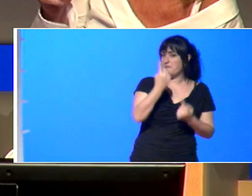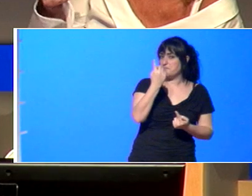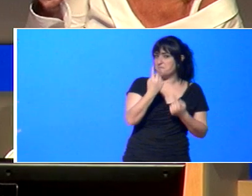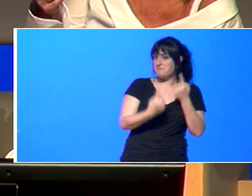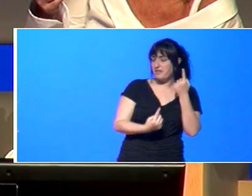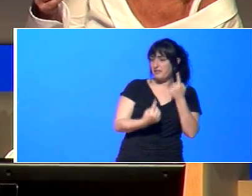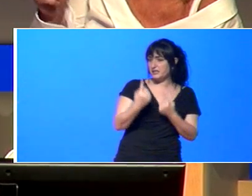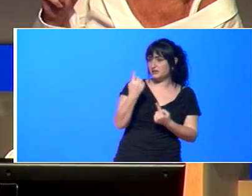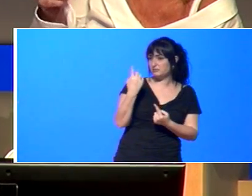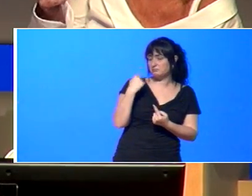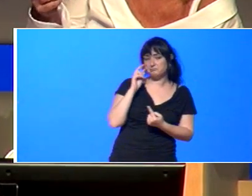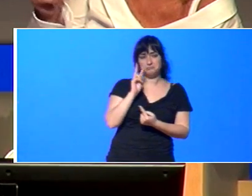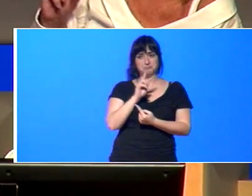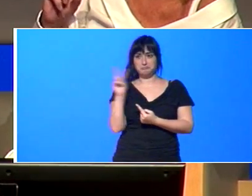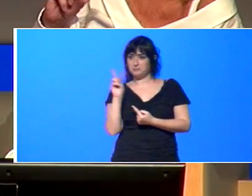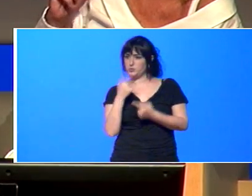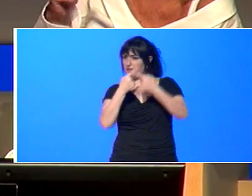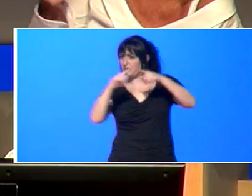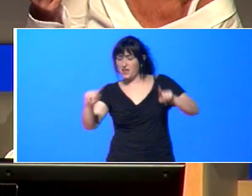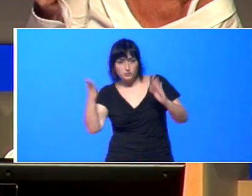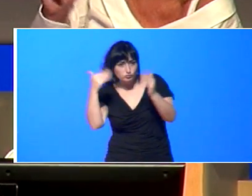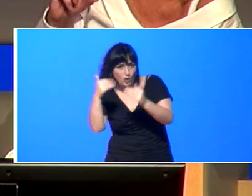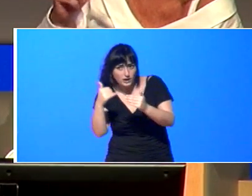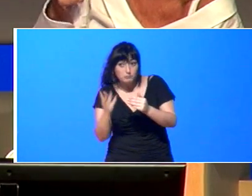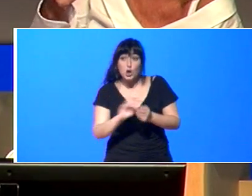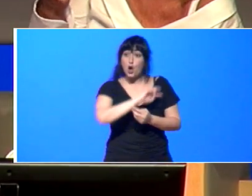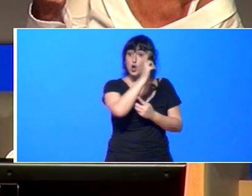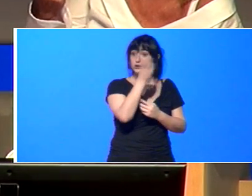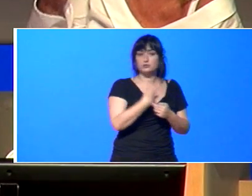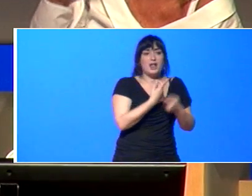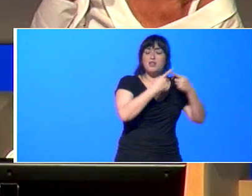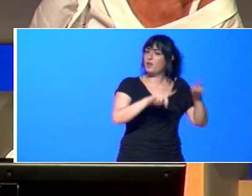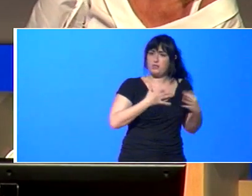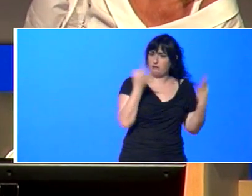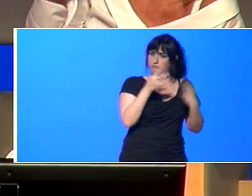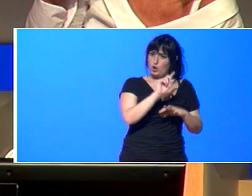No se hacen diferencias cuando habría que hacerlas y otras veces se hacen diferencias cuando no habría que hacerlas.